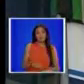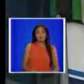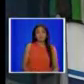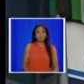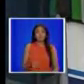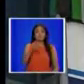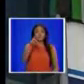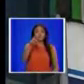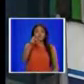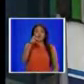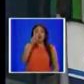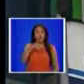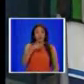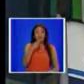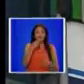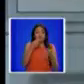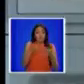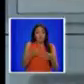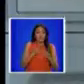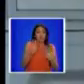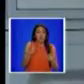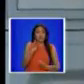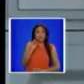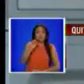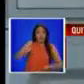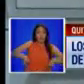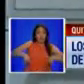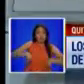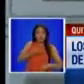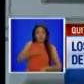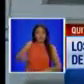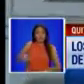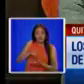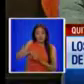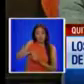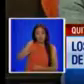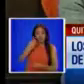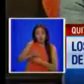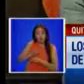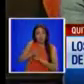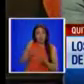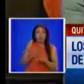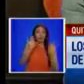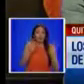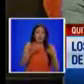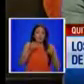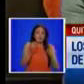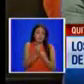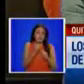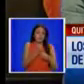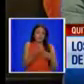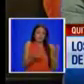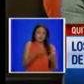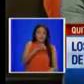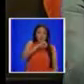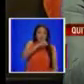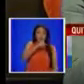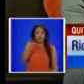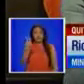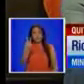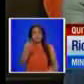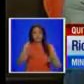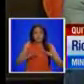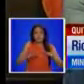La medida se deberá ejecutar en cuanto el presidente de la República firme el decreto. Se tiene previsto que sea esta semana, entre jueves y viernes a más